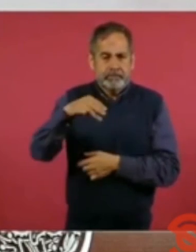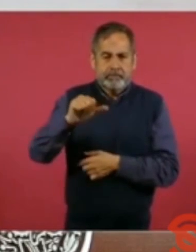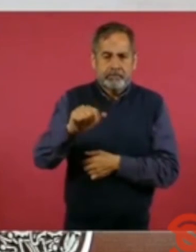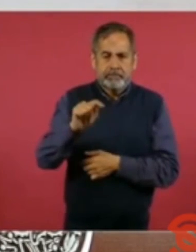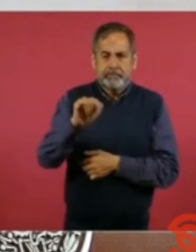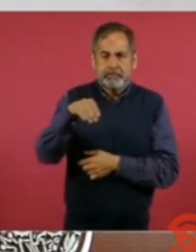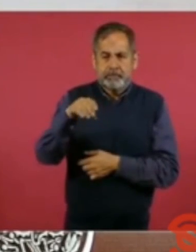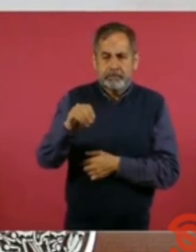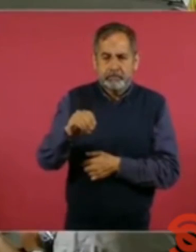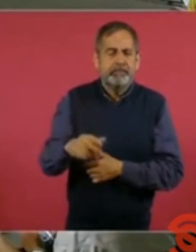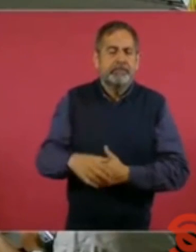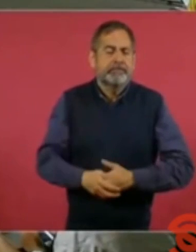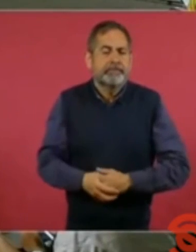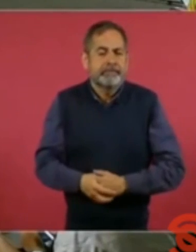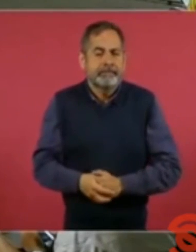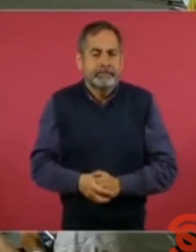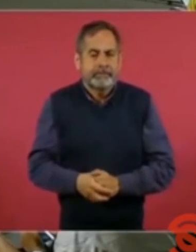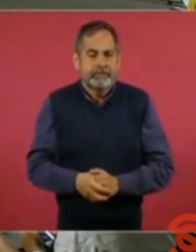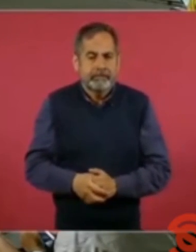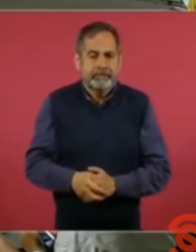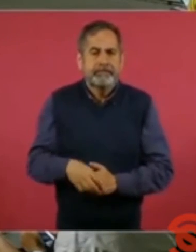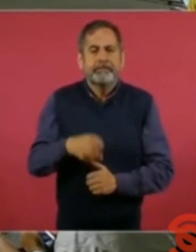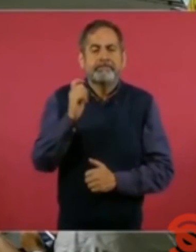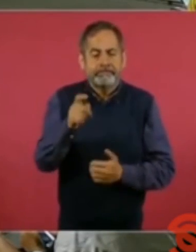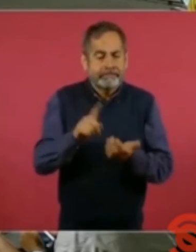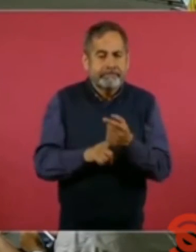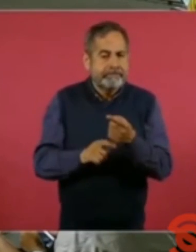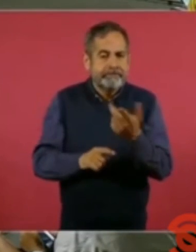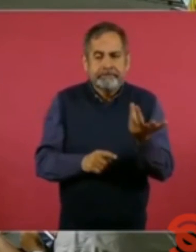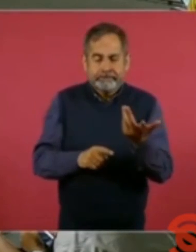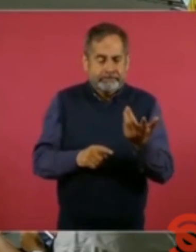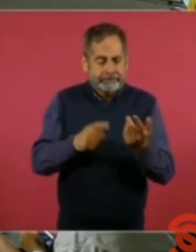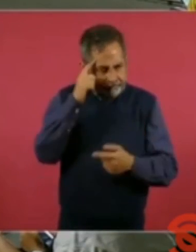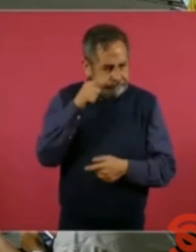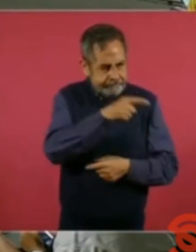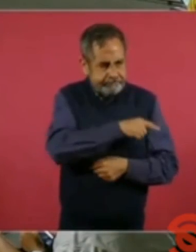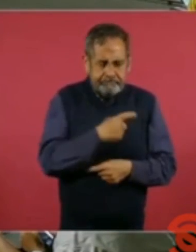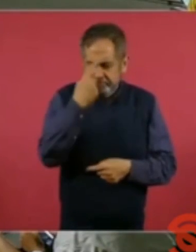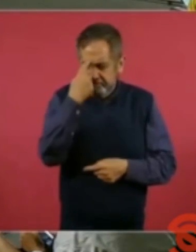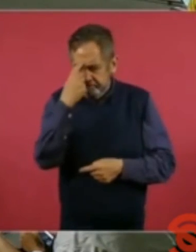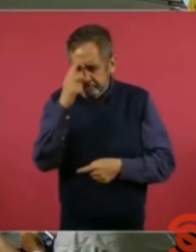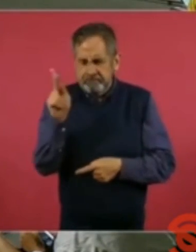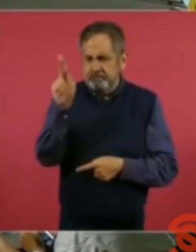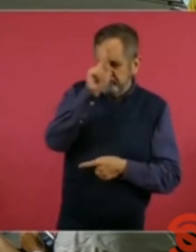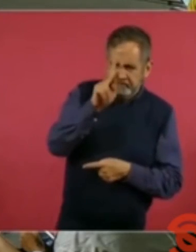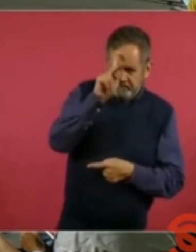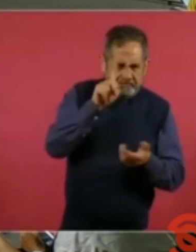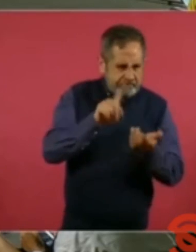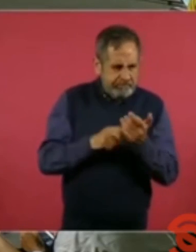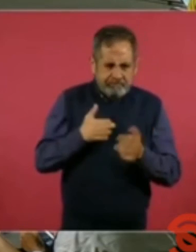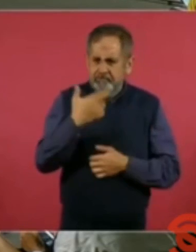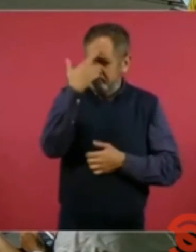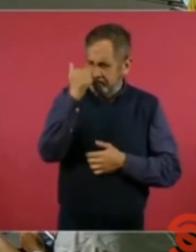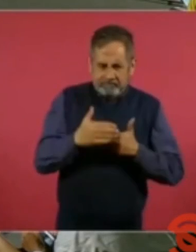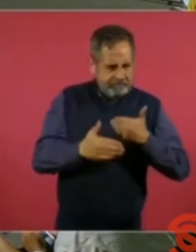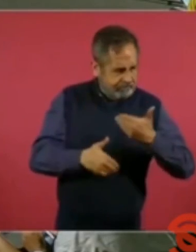muy superficial, ramplón. No, no. Vean en los diccionarios de